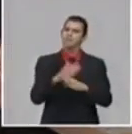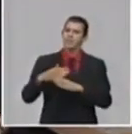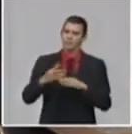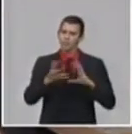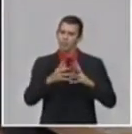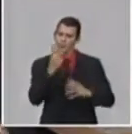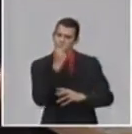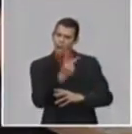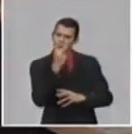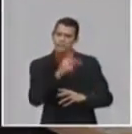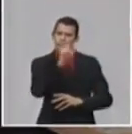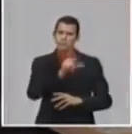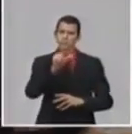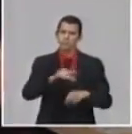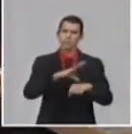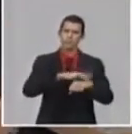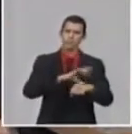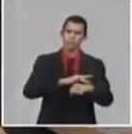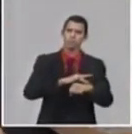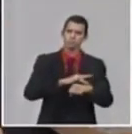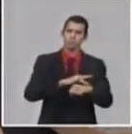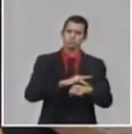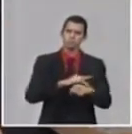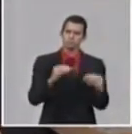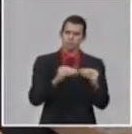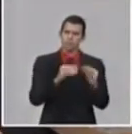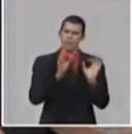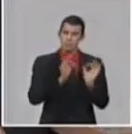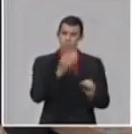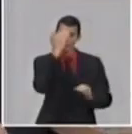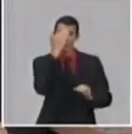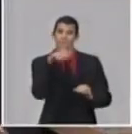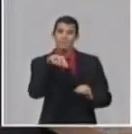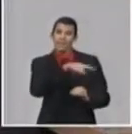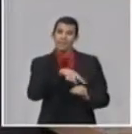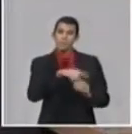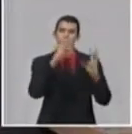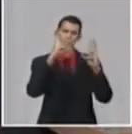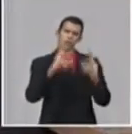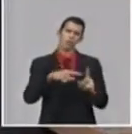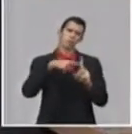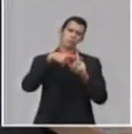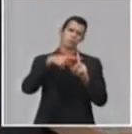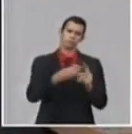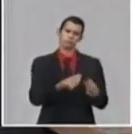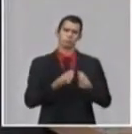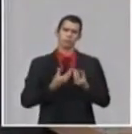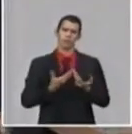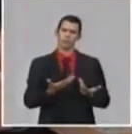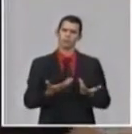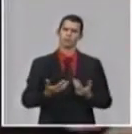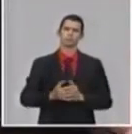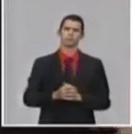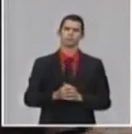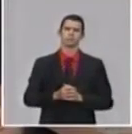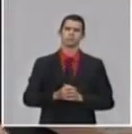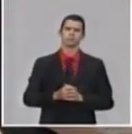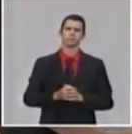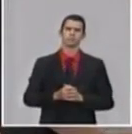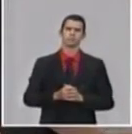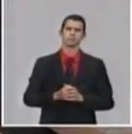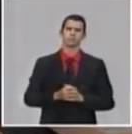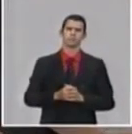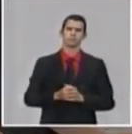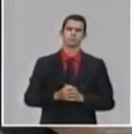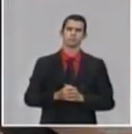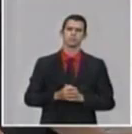responsables junto, bueno, con toda la organización de ese sistema de la atención a los pacientes, responsable de lo que estamos viendo, ¿no?, en la práctica.